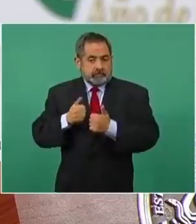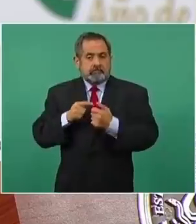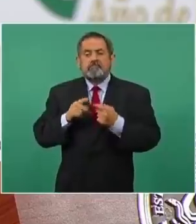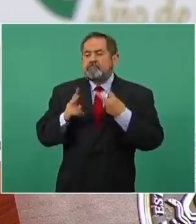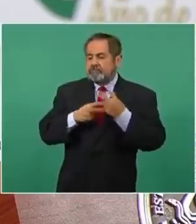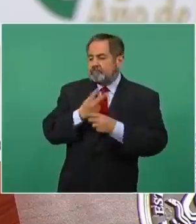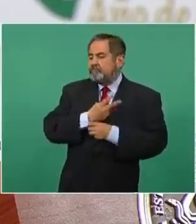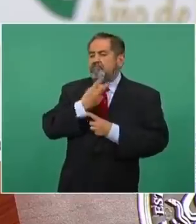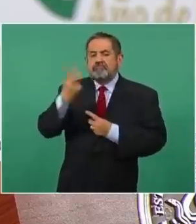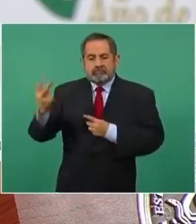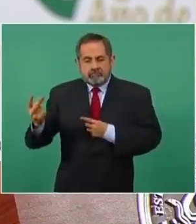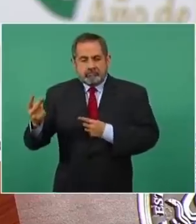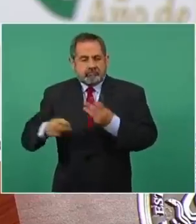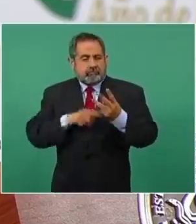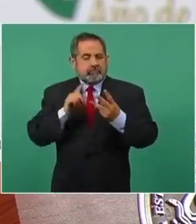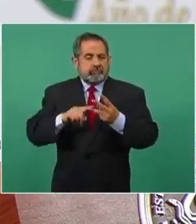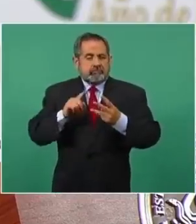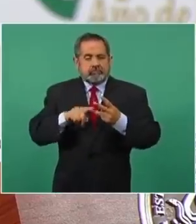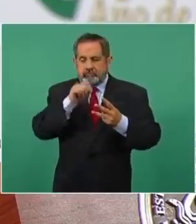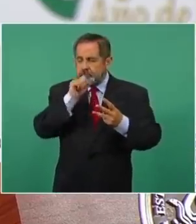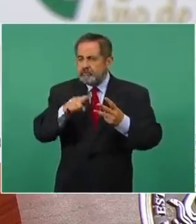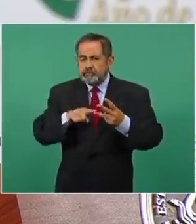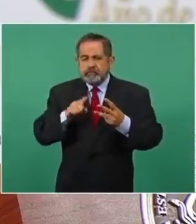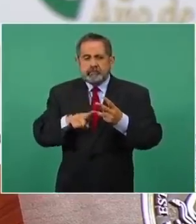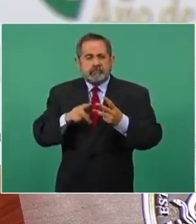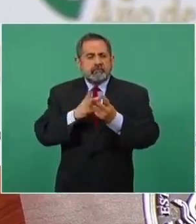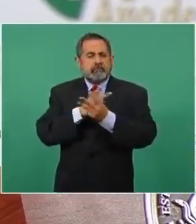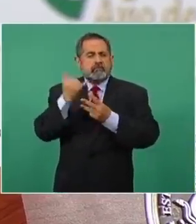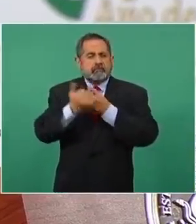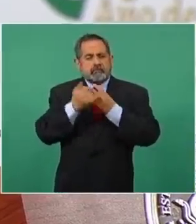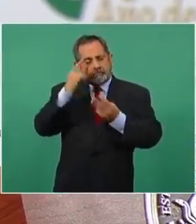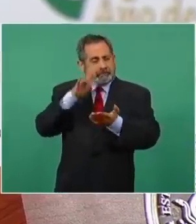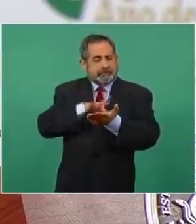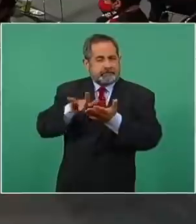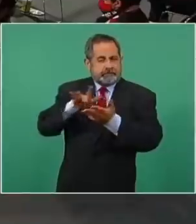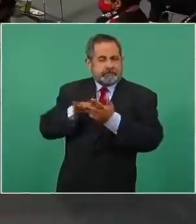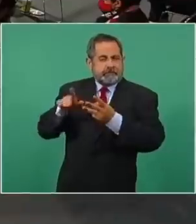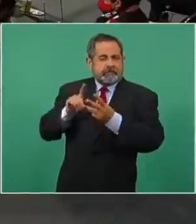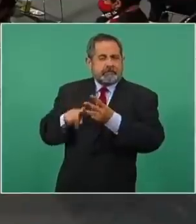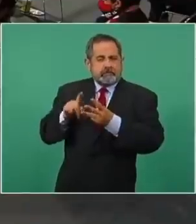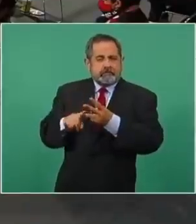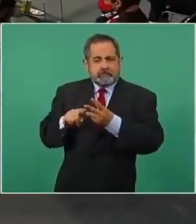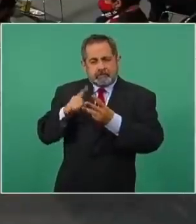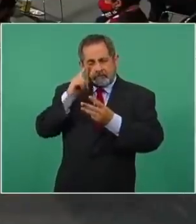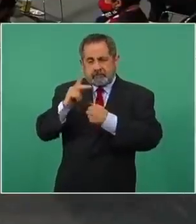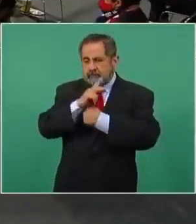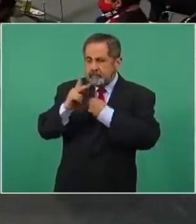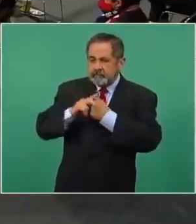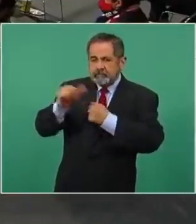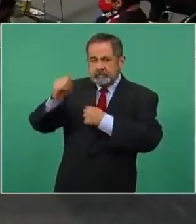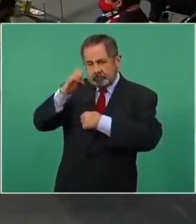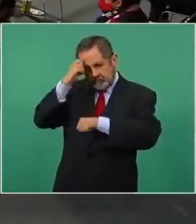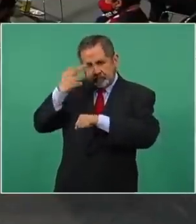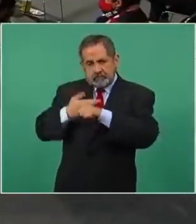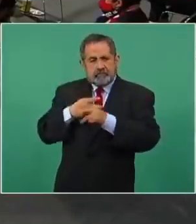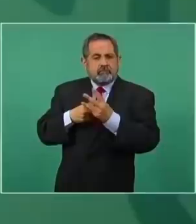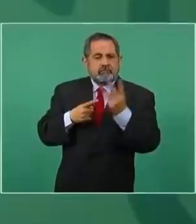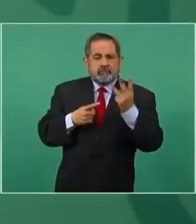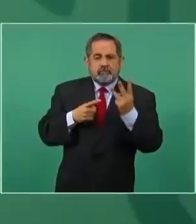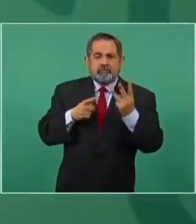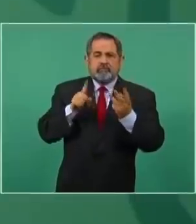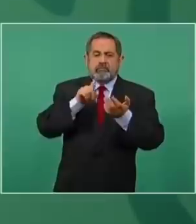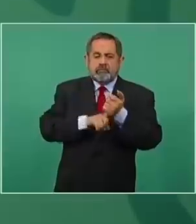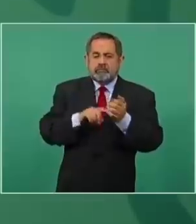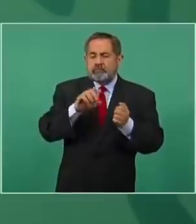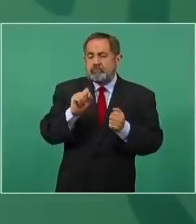la encargada de proyectos de apoyo a países extranjeros de la